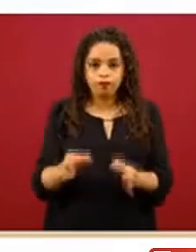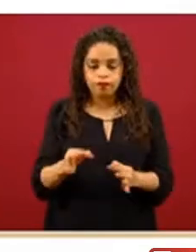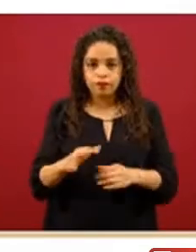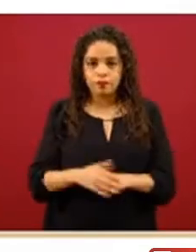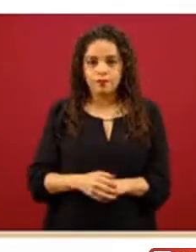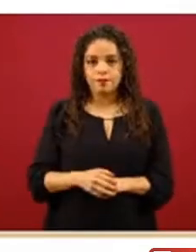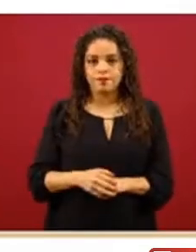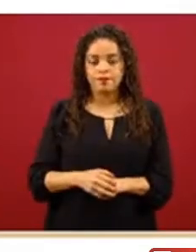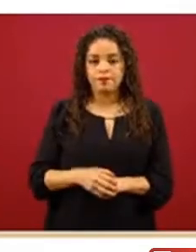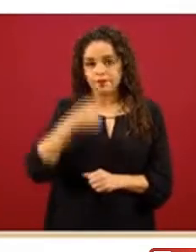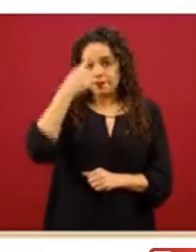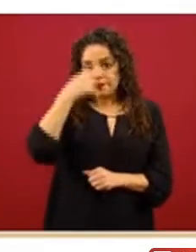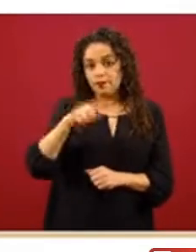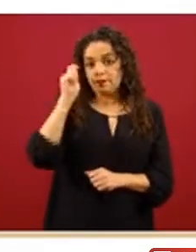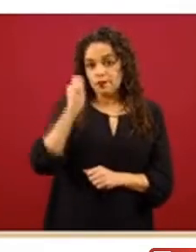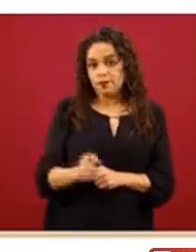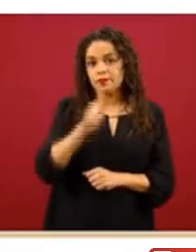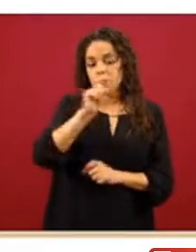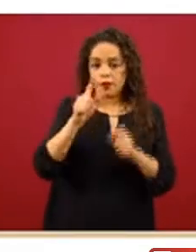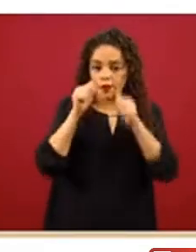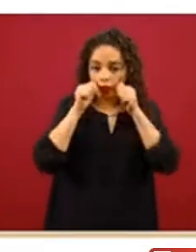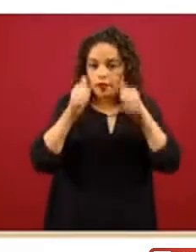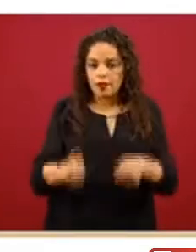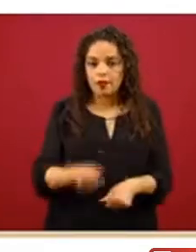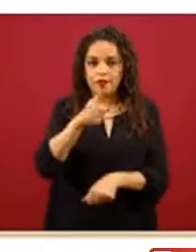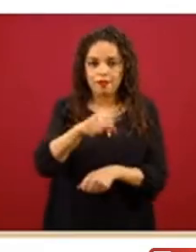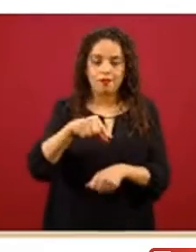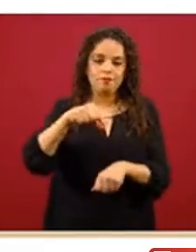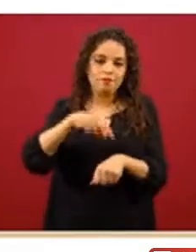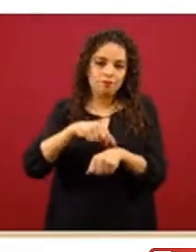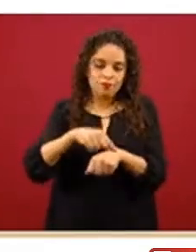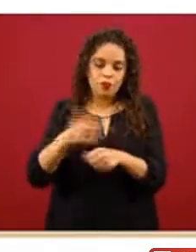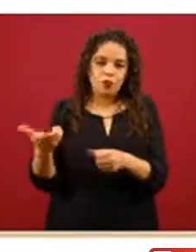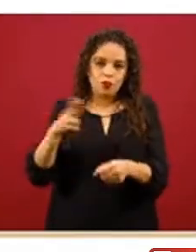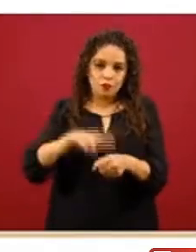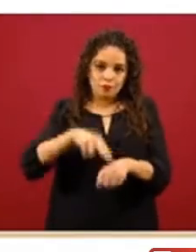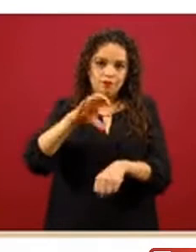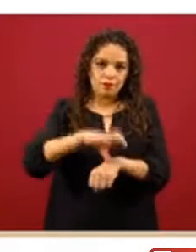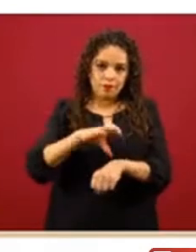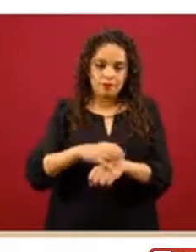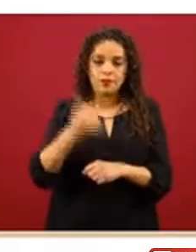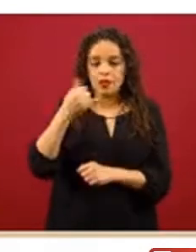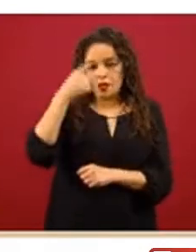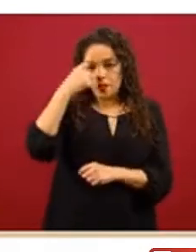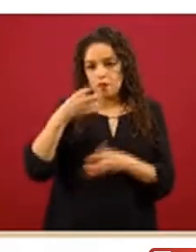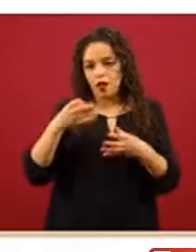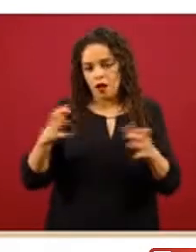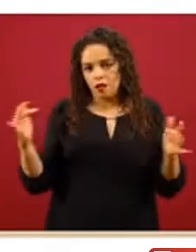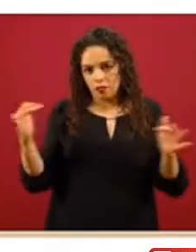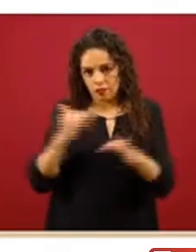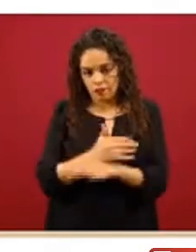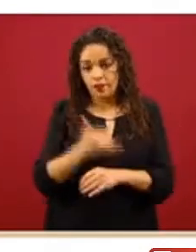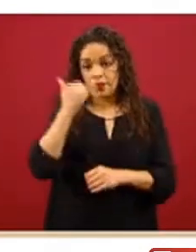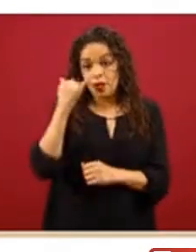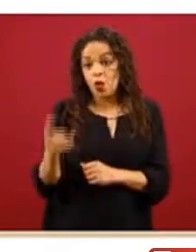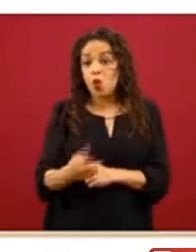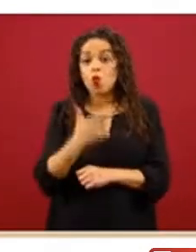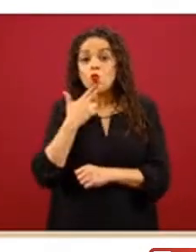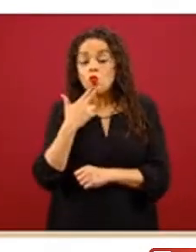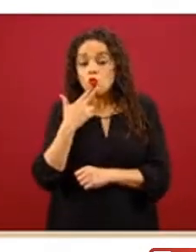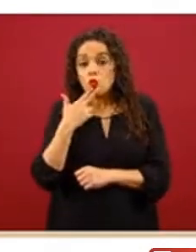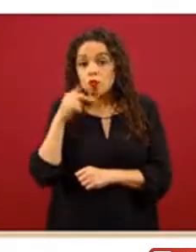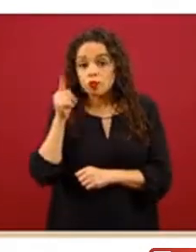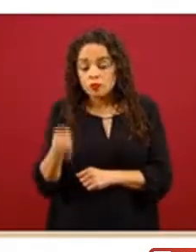atención clínica y de preferencia también a nivel comunitario, y el uso. Y para el uso, ahorita